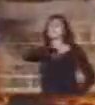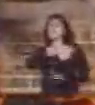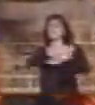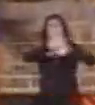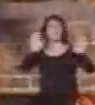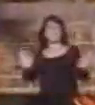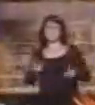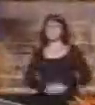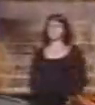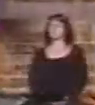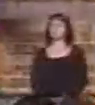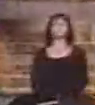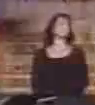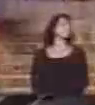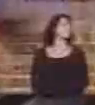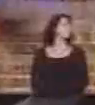¿Con qué?